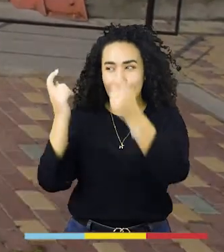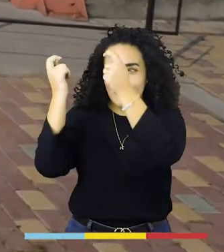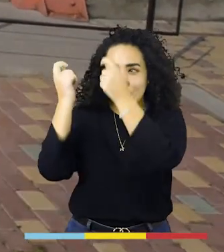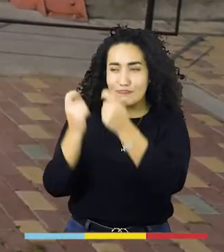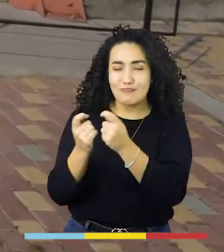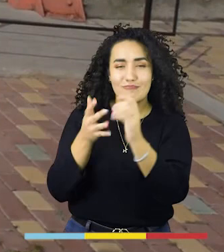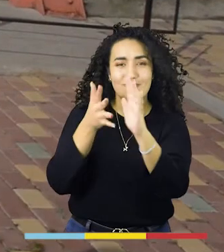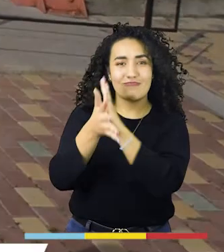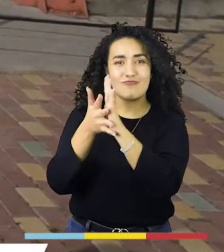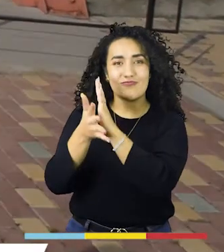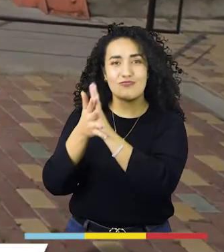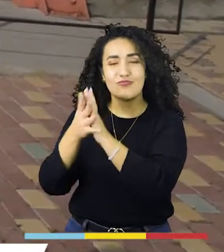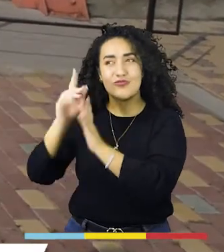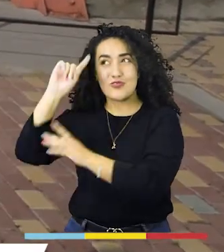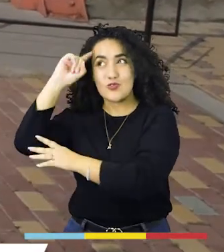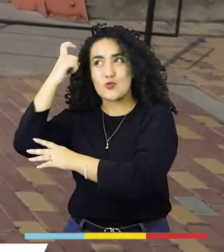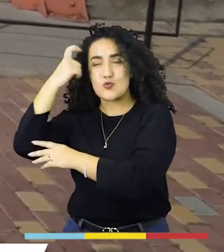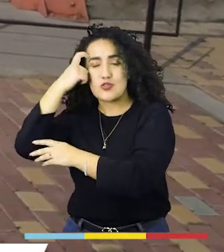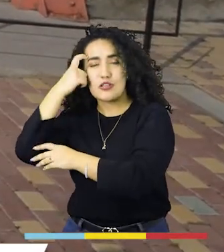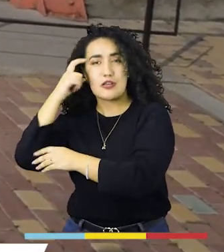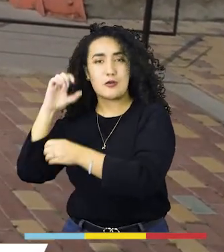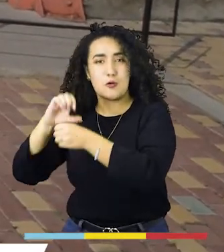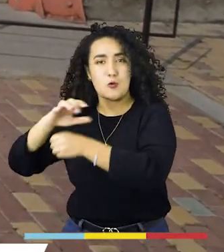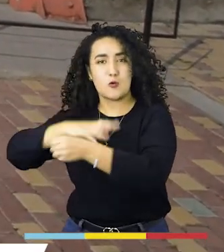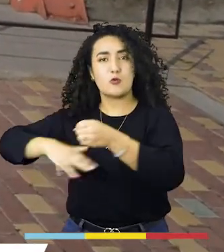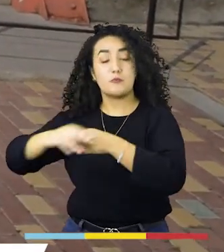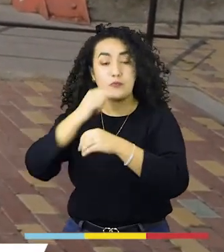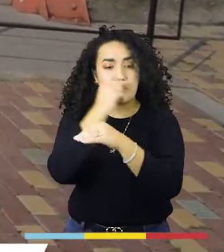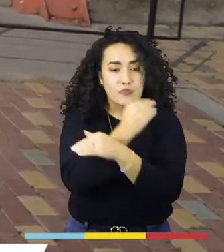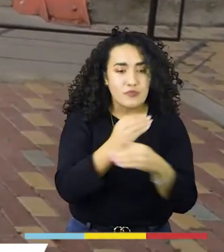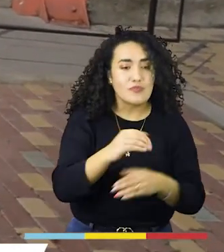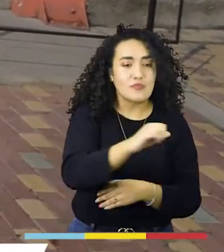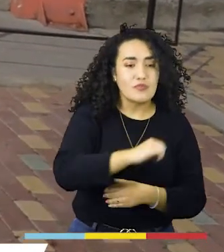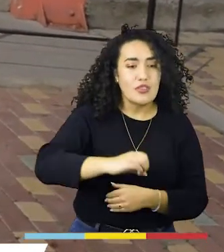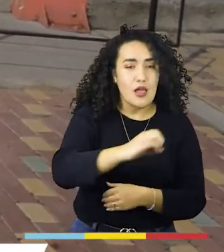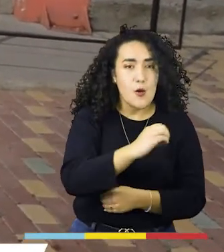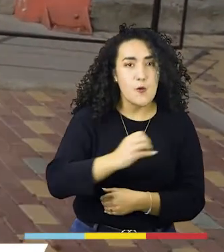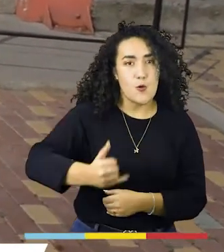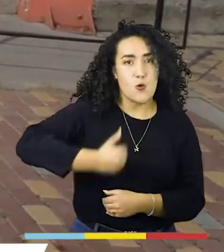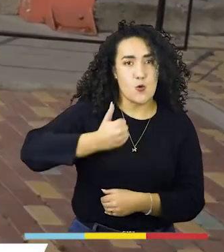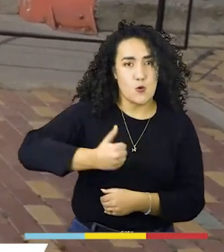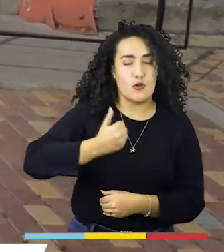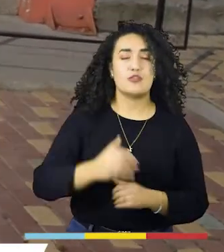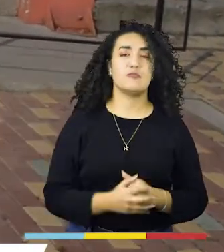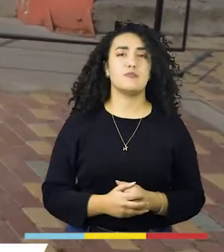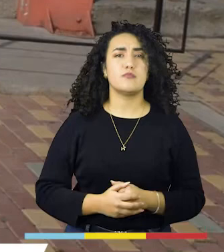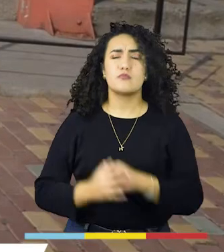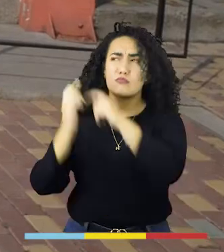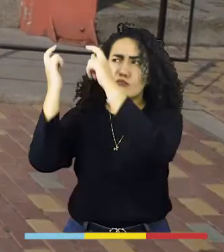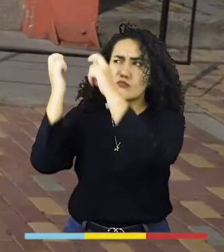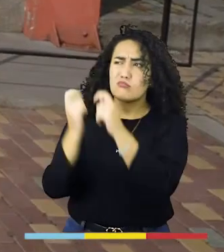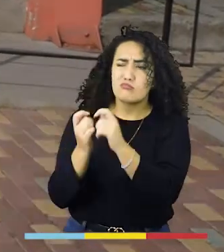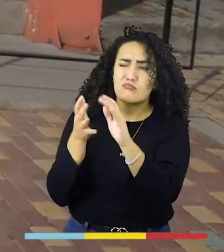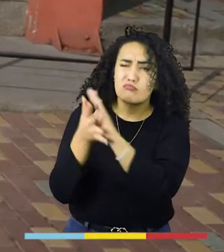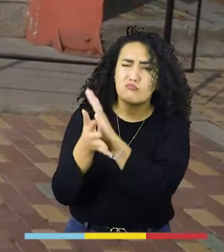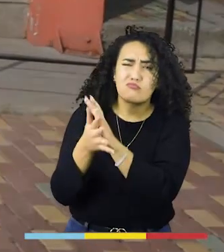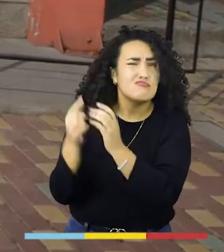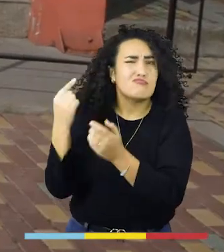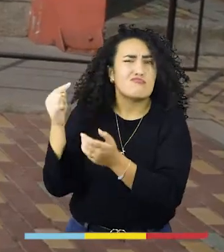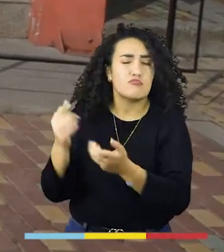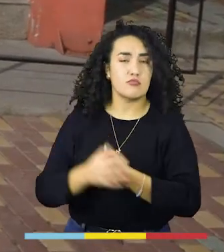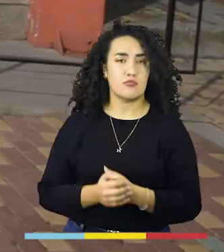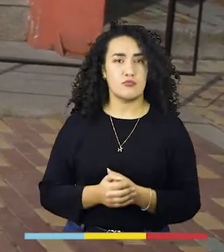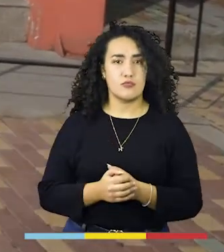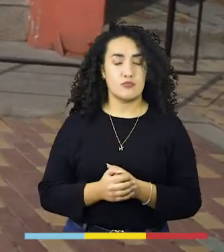Bienvenidos a la rendición de cuentas de la Gobernación de Cundinamarca para los niños, niñas, adolescentes y jóvenes. ¿Qué es una rendición de